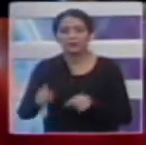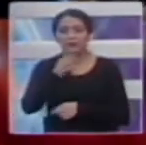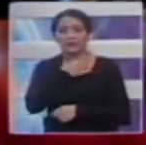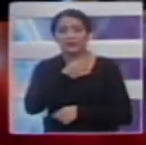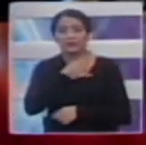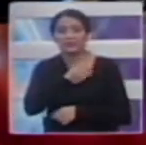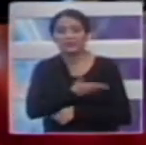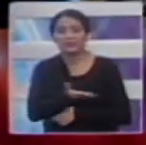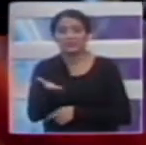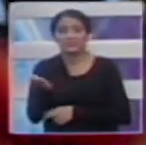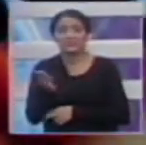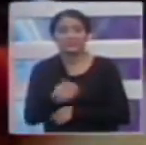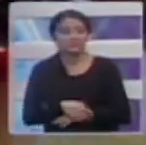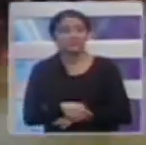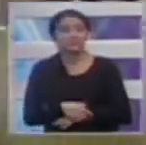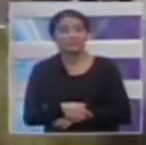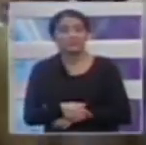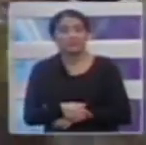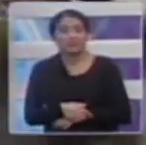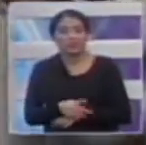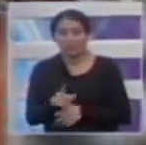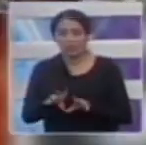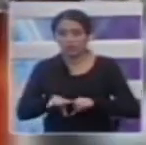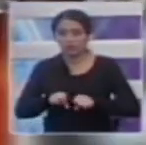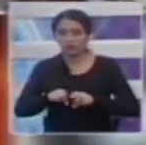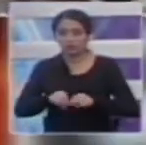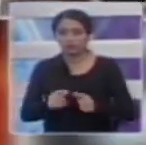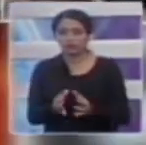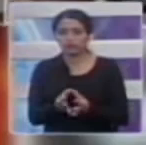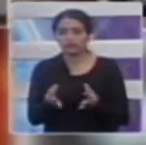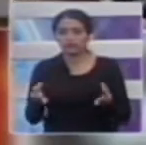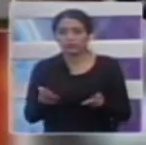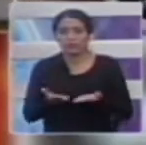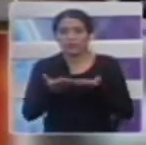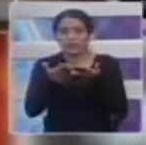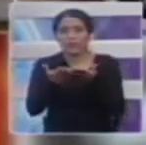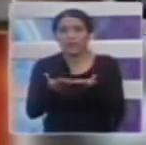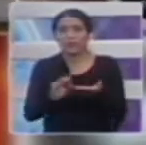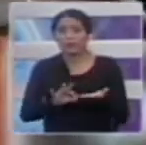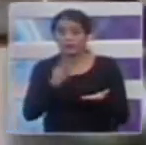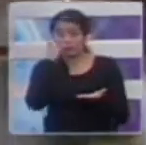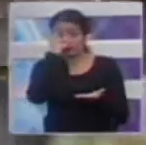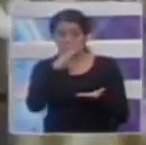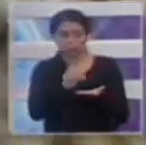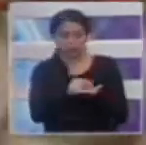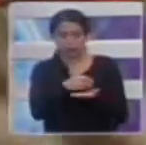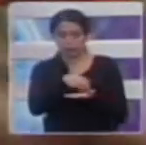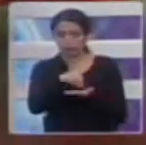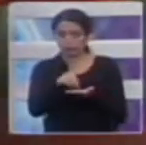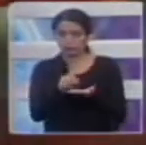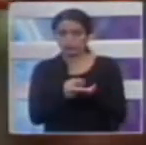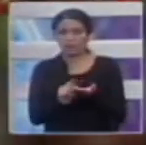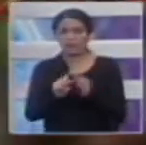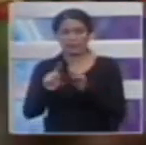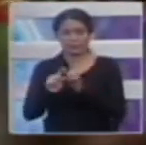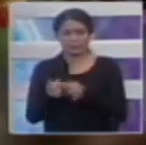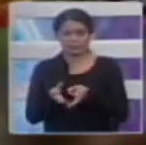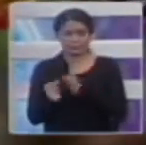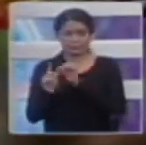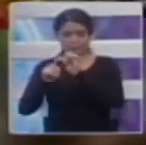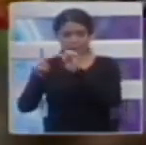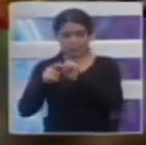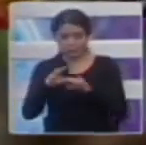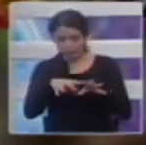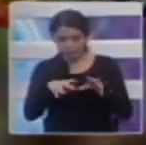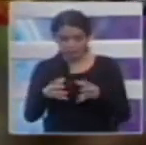muy buenas referencias en cuanto al producto en sí, la propuesta estética. Es como que hay una valorización